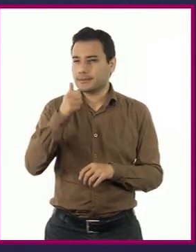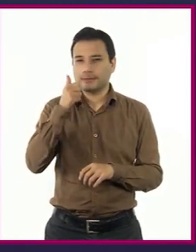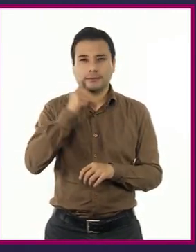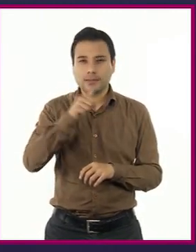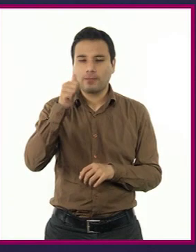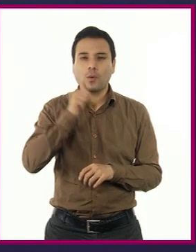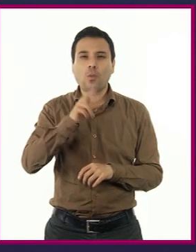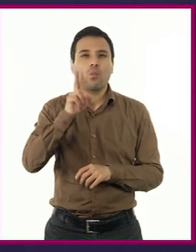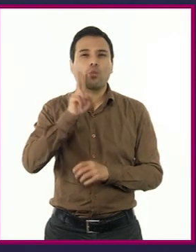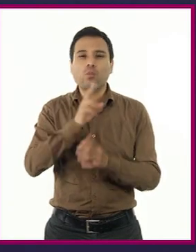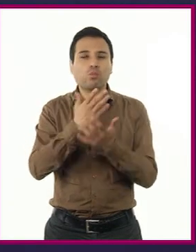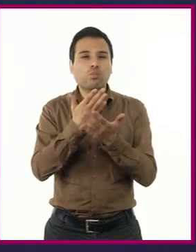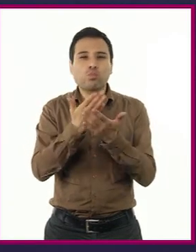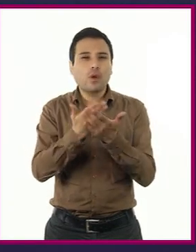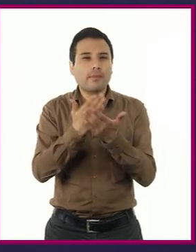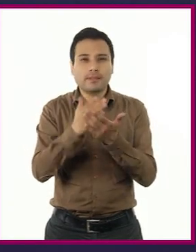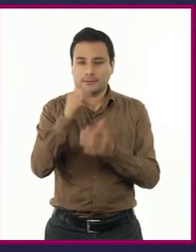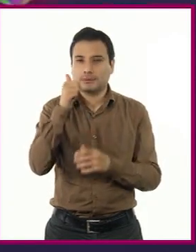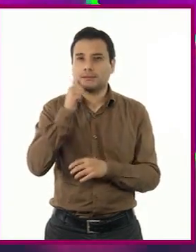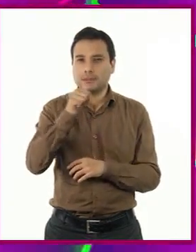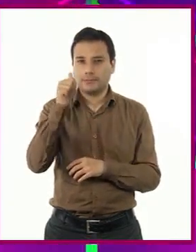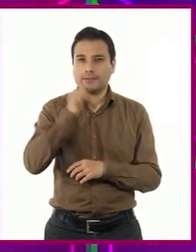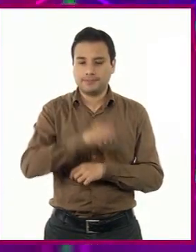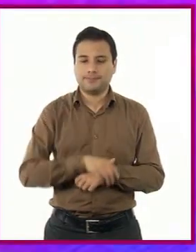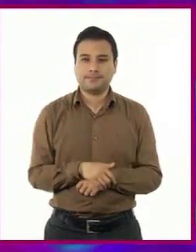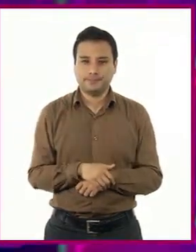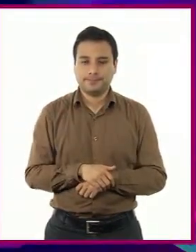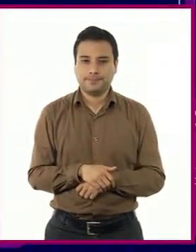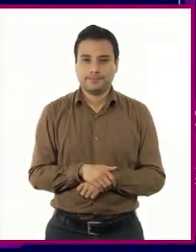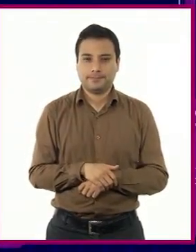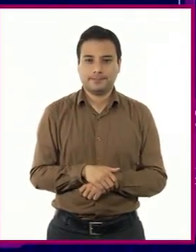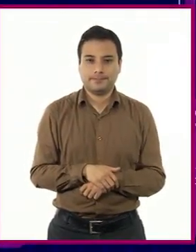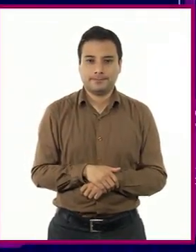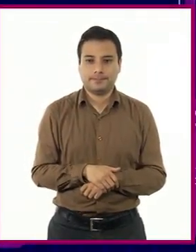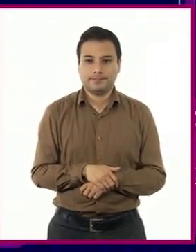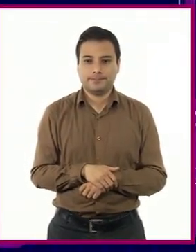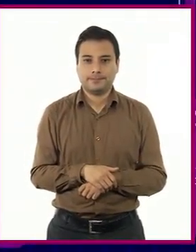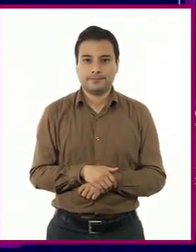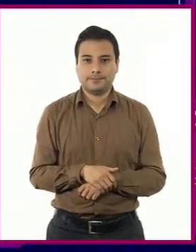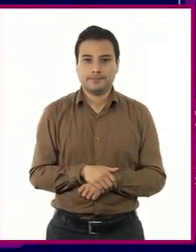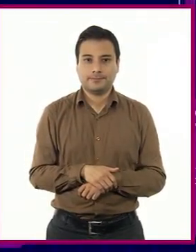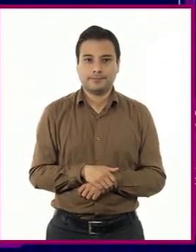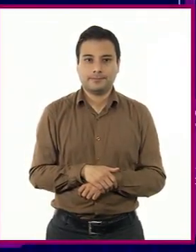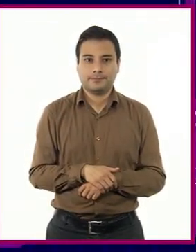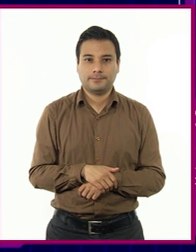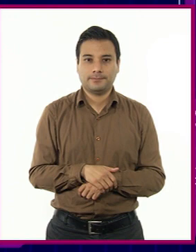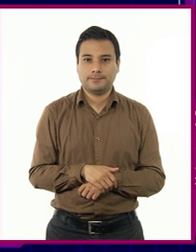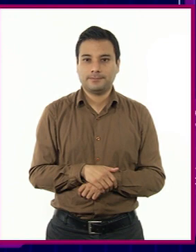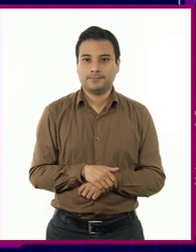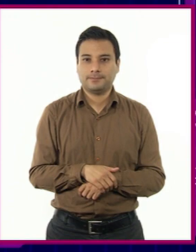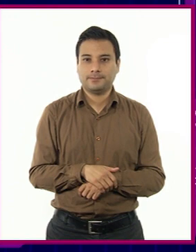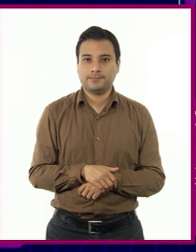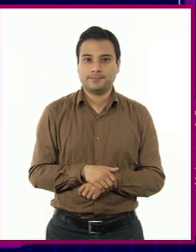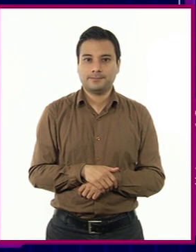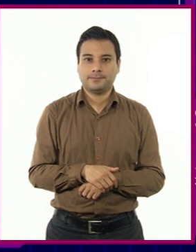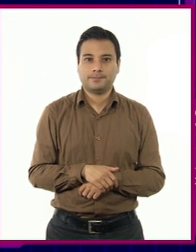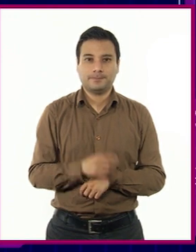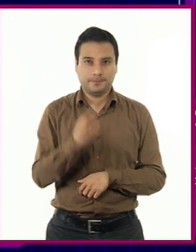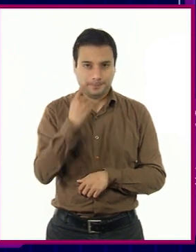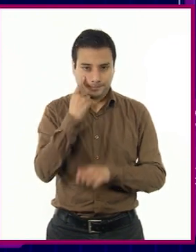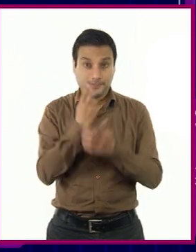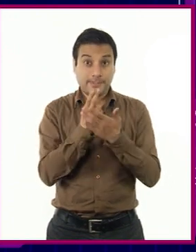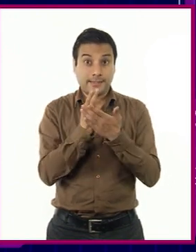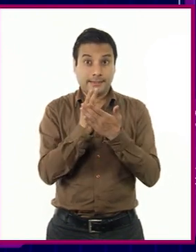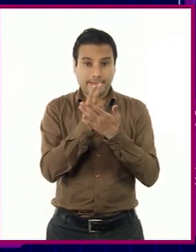decir, deducirse de razonamientos generales. Trazamos cualquier paralelogramo. Por